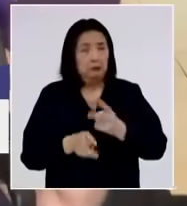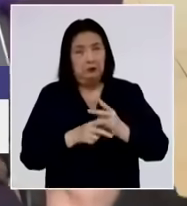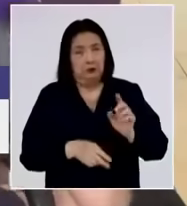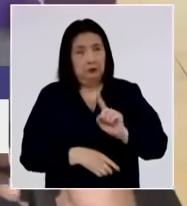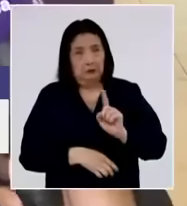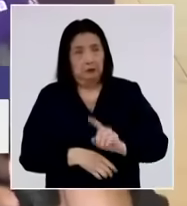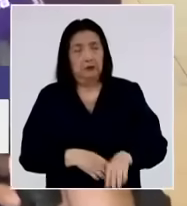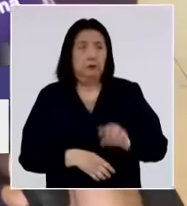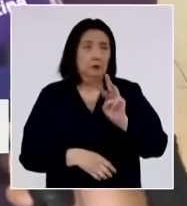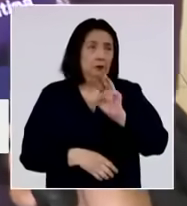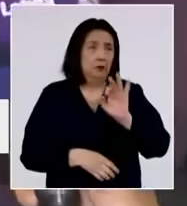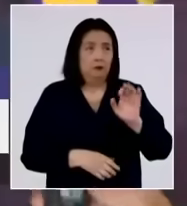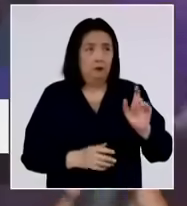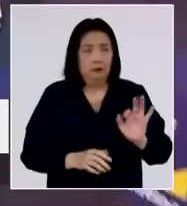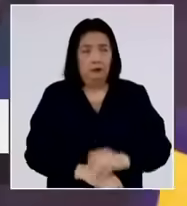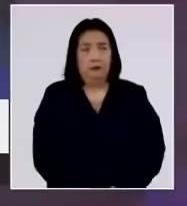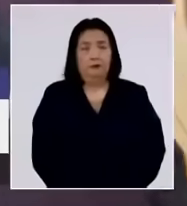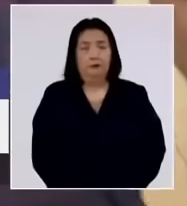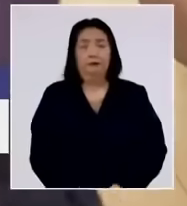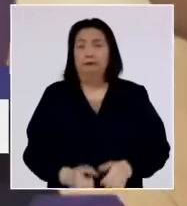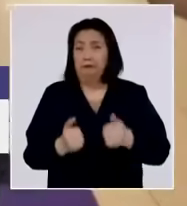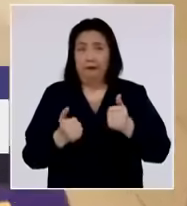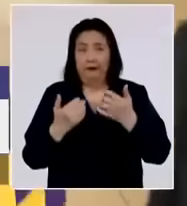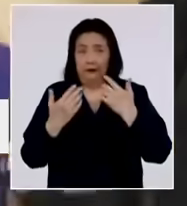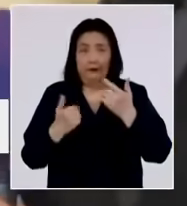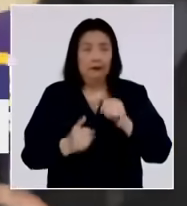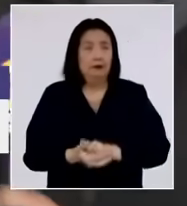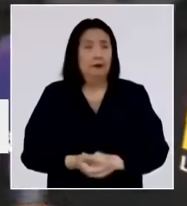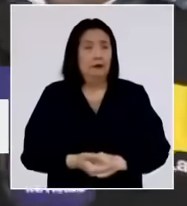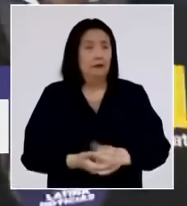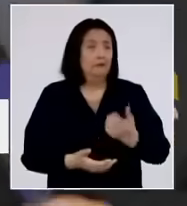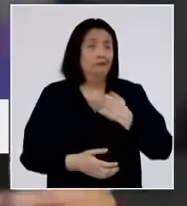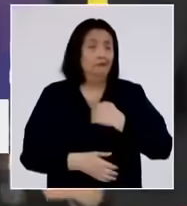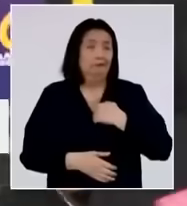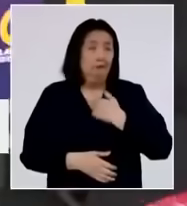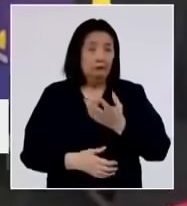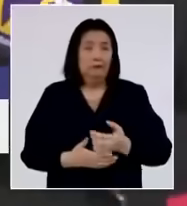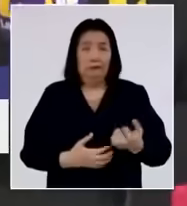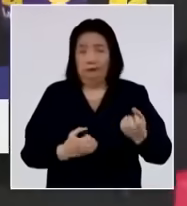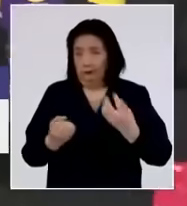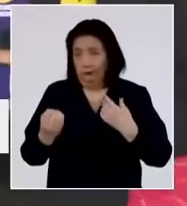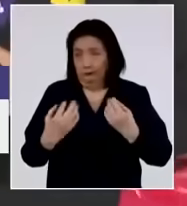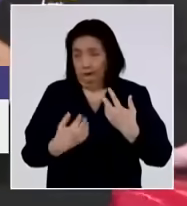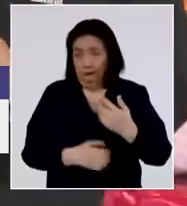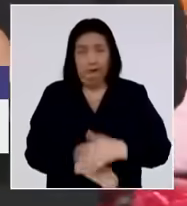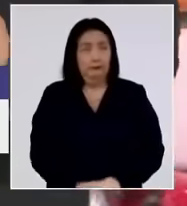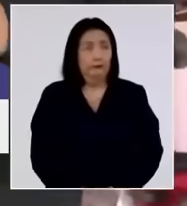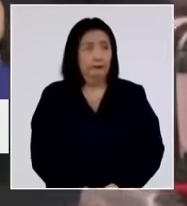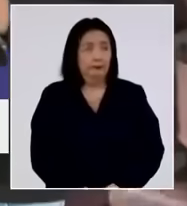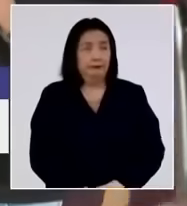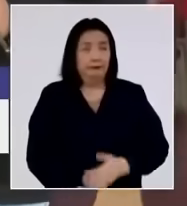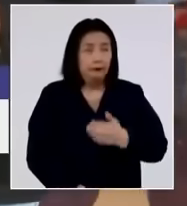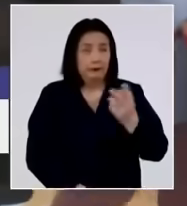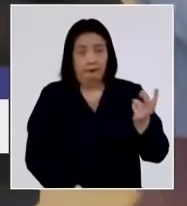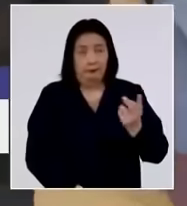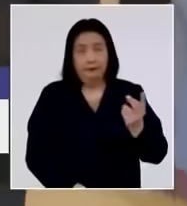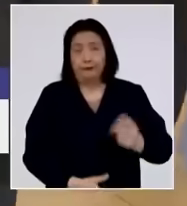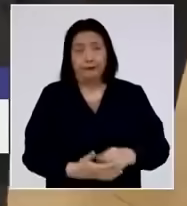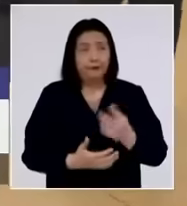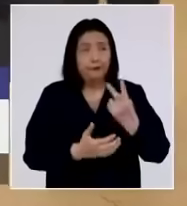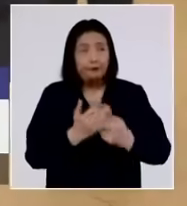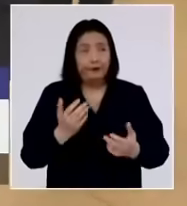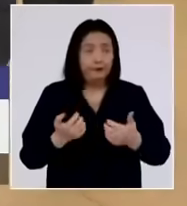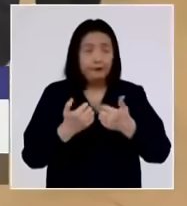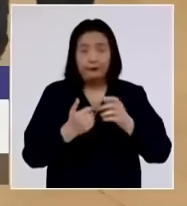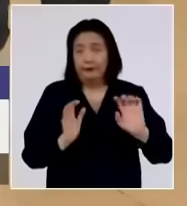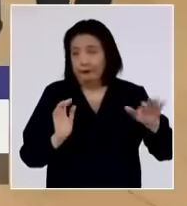wifi del propio edificio. Perfecto, muchísimas gracias por eso. Bueno, es lamentable lo que nos han estado comentando tanto Martín como Belén, una pareja de